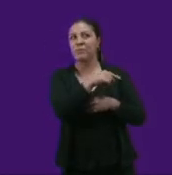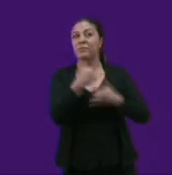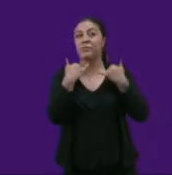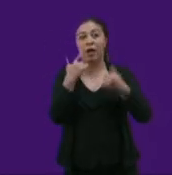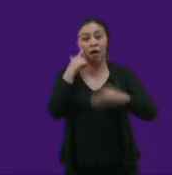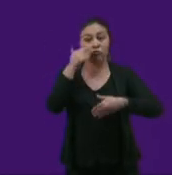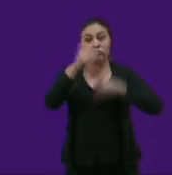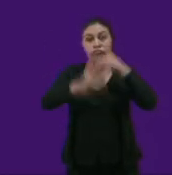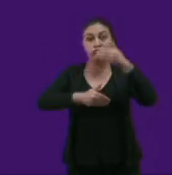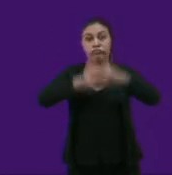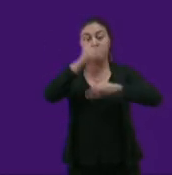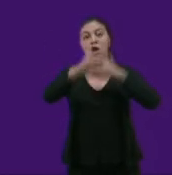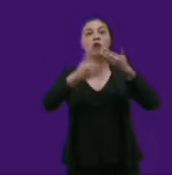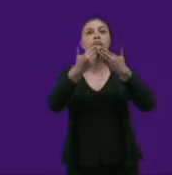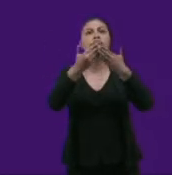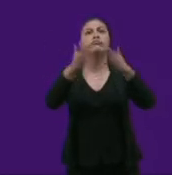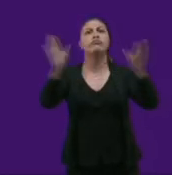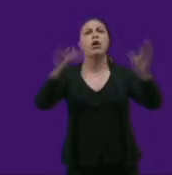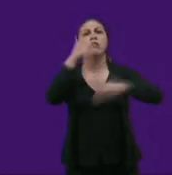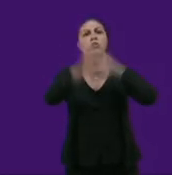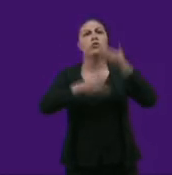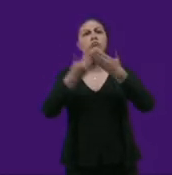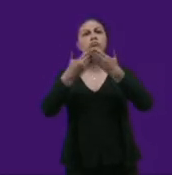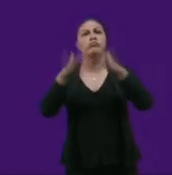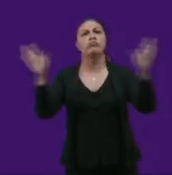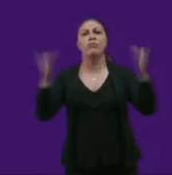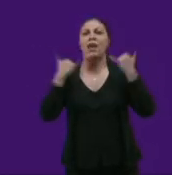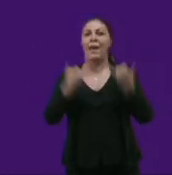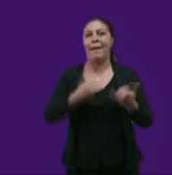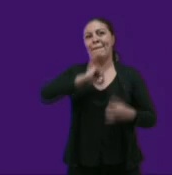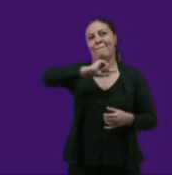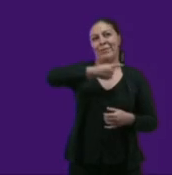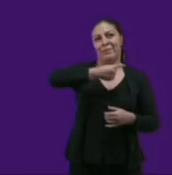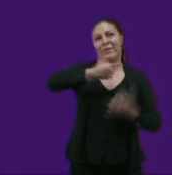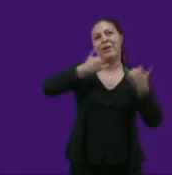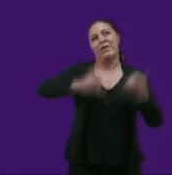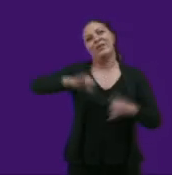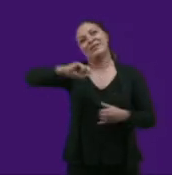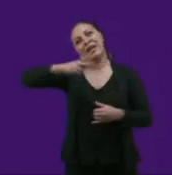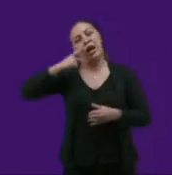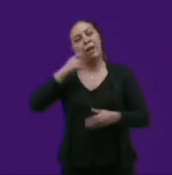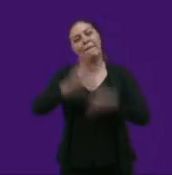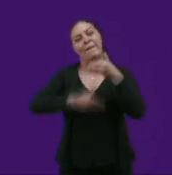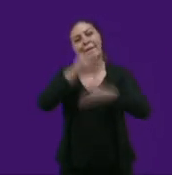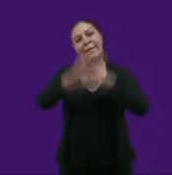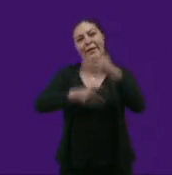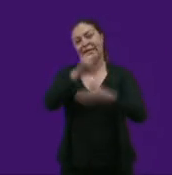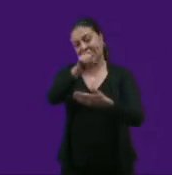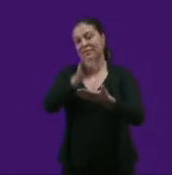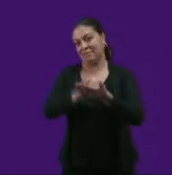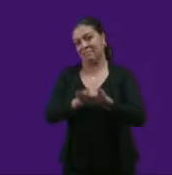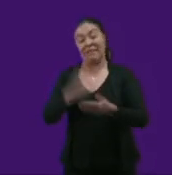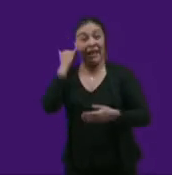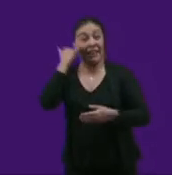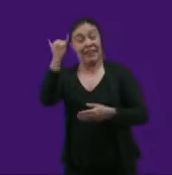evolucionando muchísimo desde esa primera etapa a lo que somos hoy. Pero así fue un poco como comenzó.